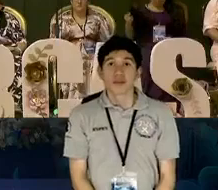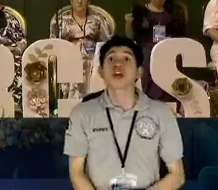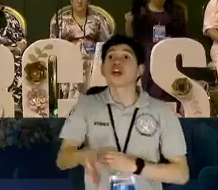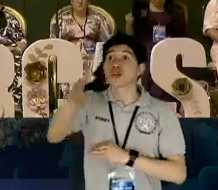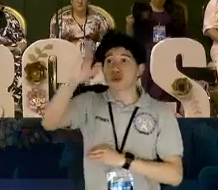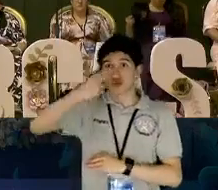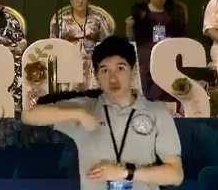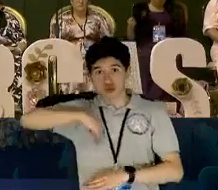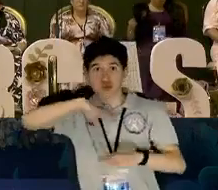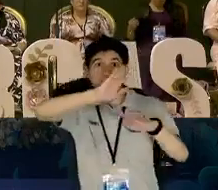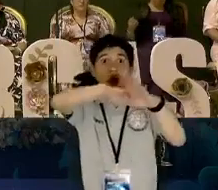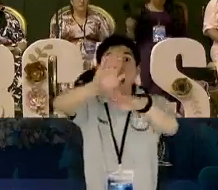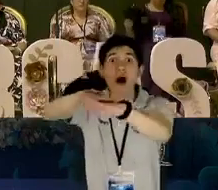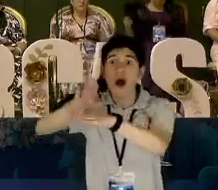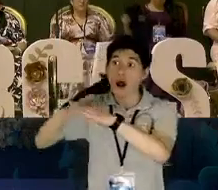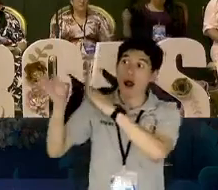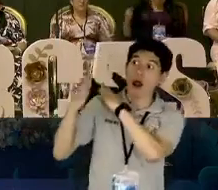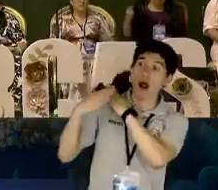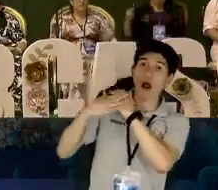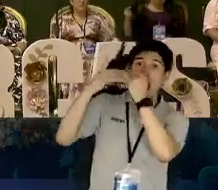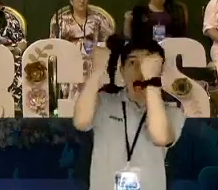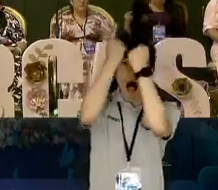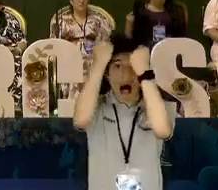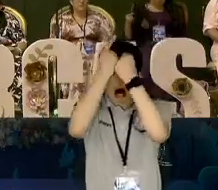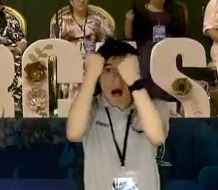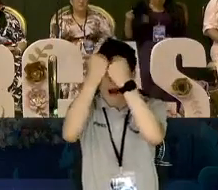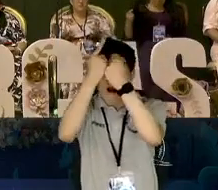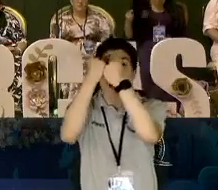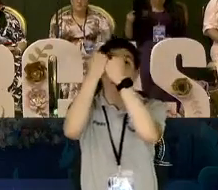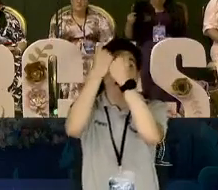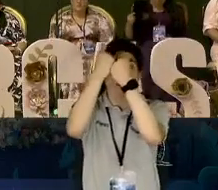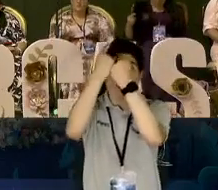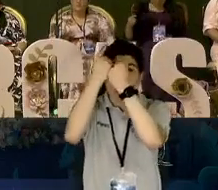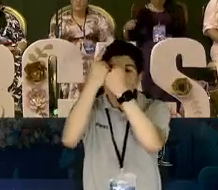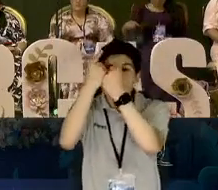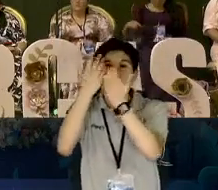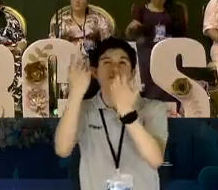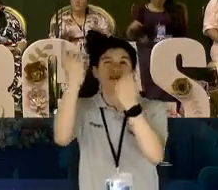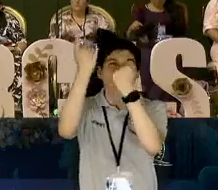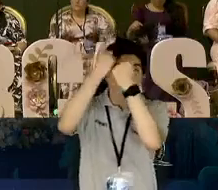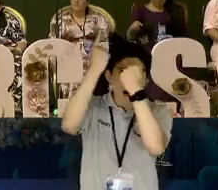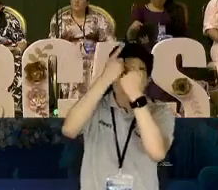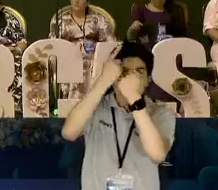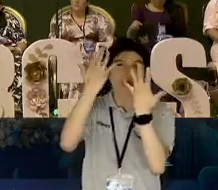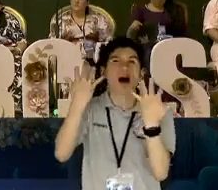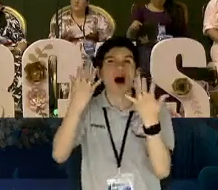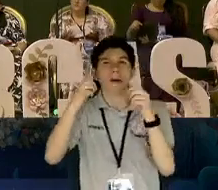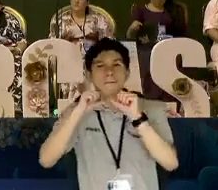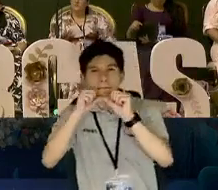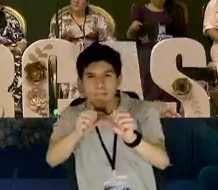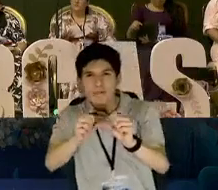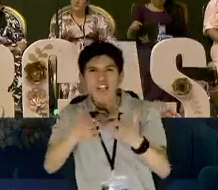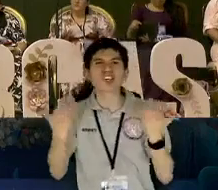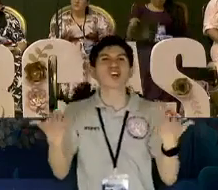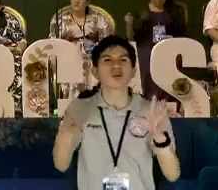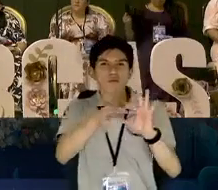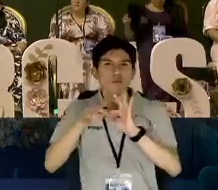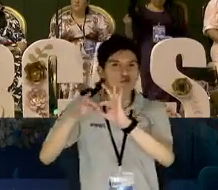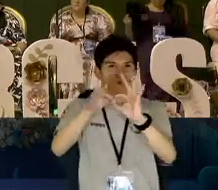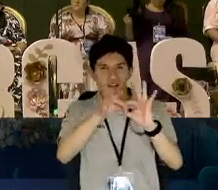unidad. Es un principio, el principio de permanecer en la unidad. Amén, gloria al Señor